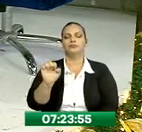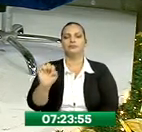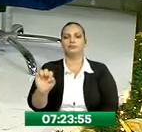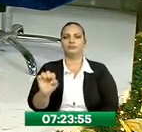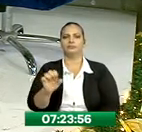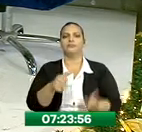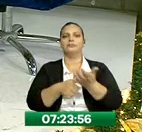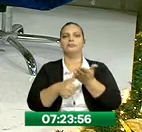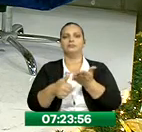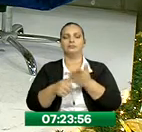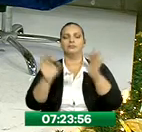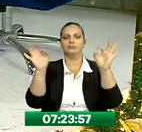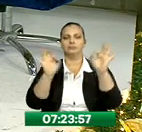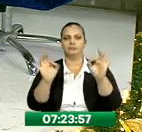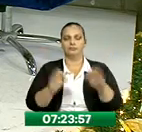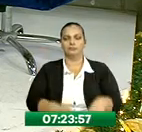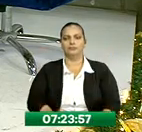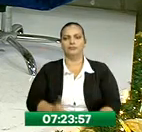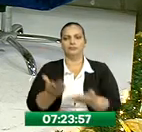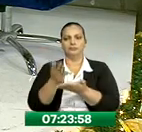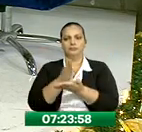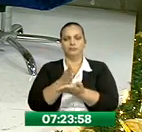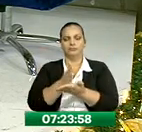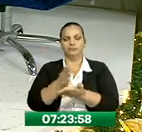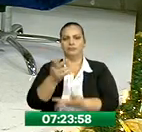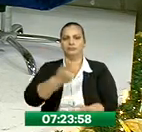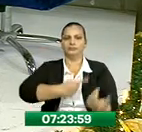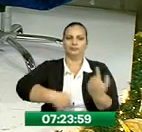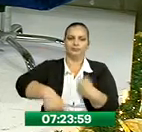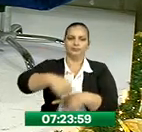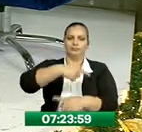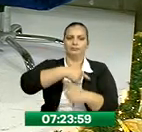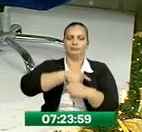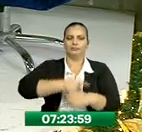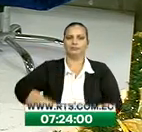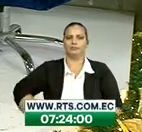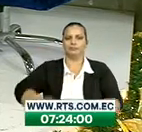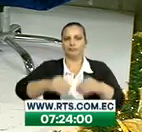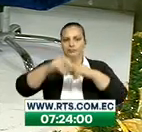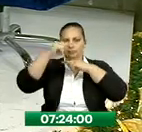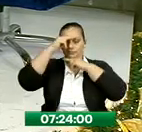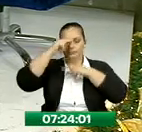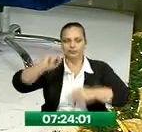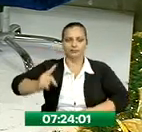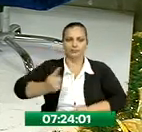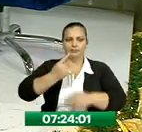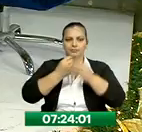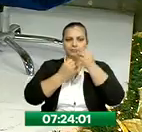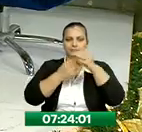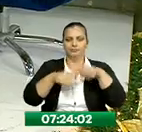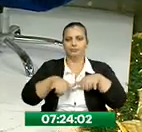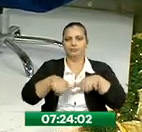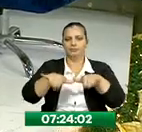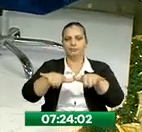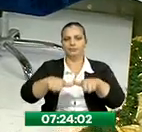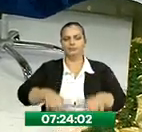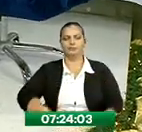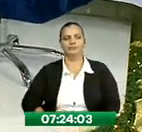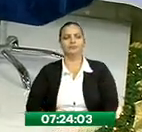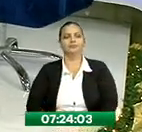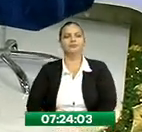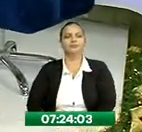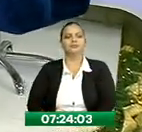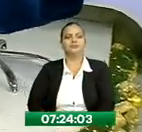Augusto Briones. Momento de ir a una breve pausa y enseguida regresamos con mucho más desde la noticia Primera Emisión. Ya volvemos.